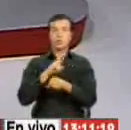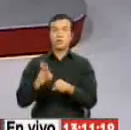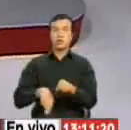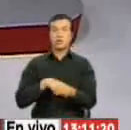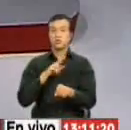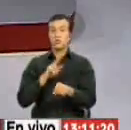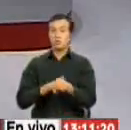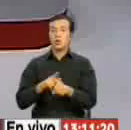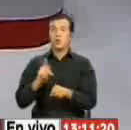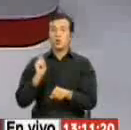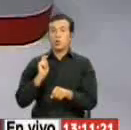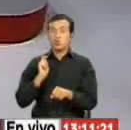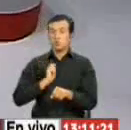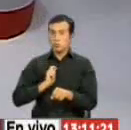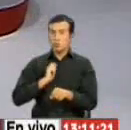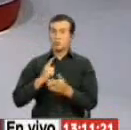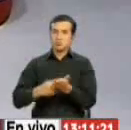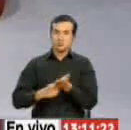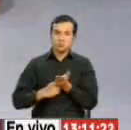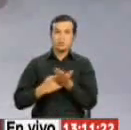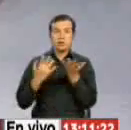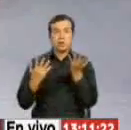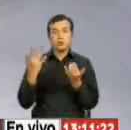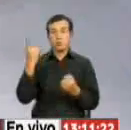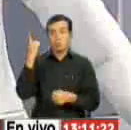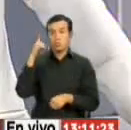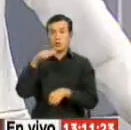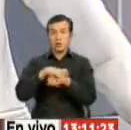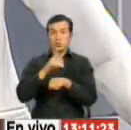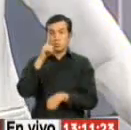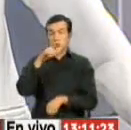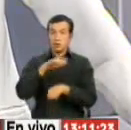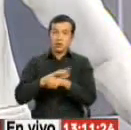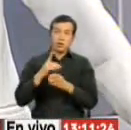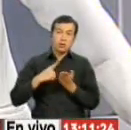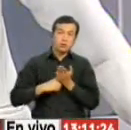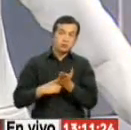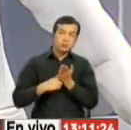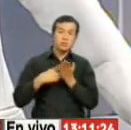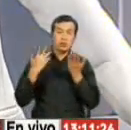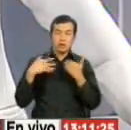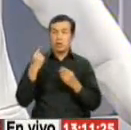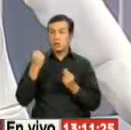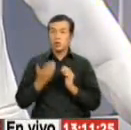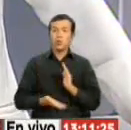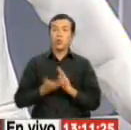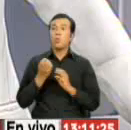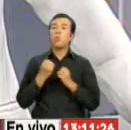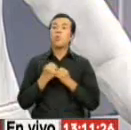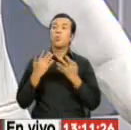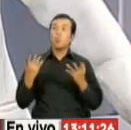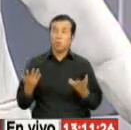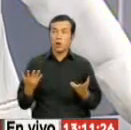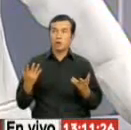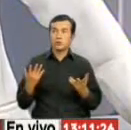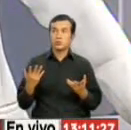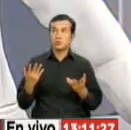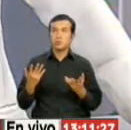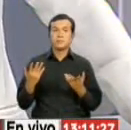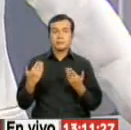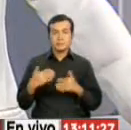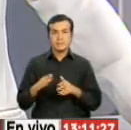está reunido en este instante estaba previsto que sea la una de la tarde precisamente esta reunión para fijar ya el incremento del salario básico unificado